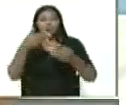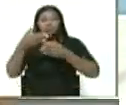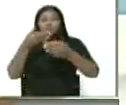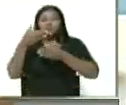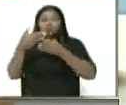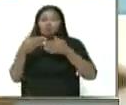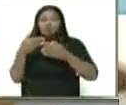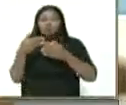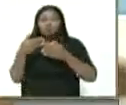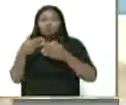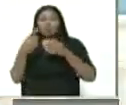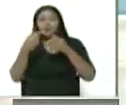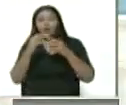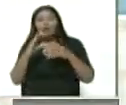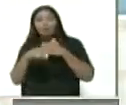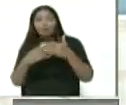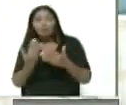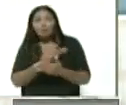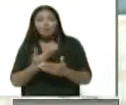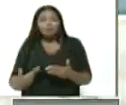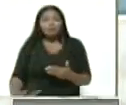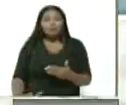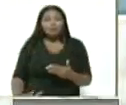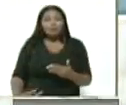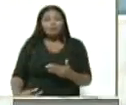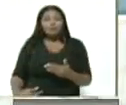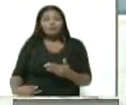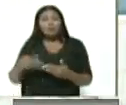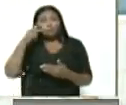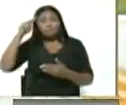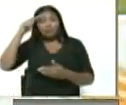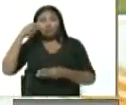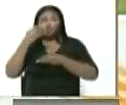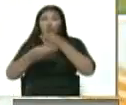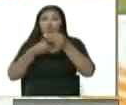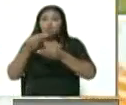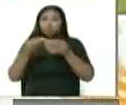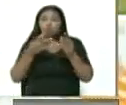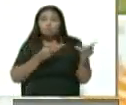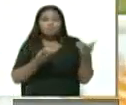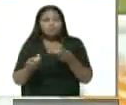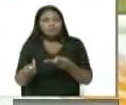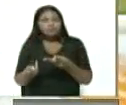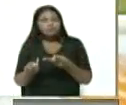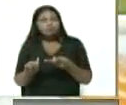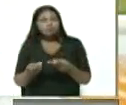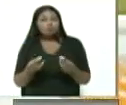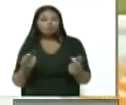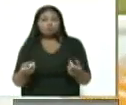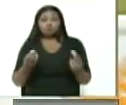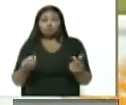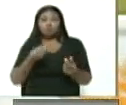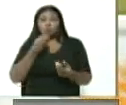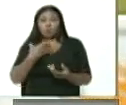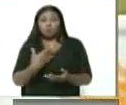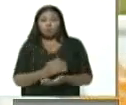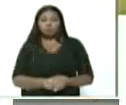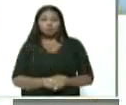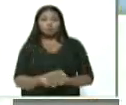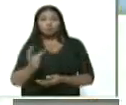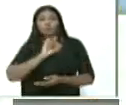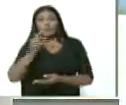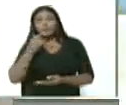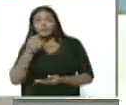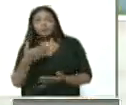el presidente el pedro calzadilla hizo las invitaciones de rigor los países